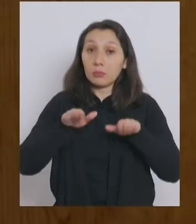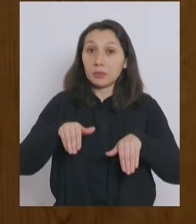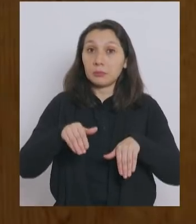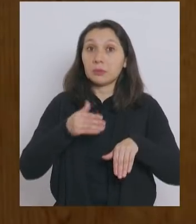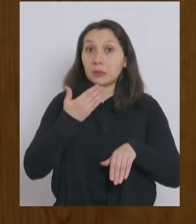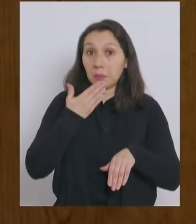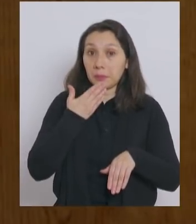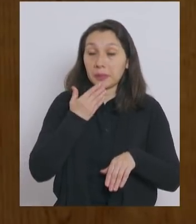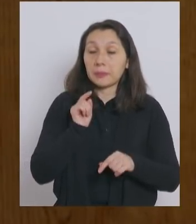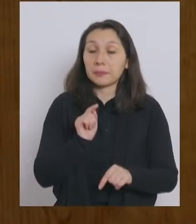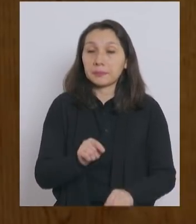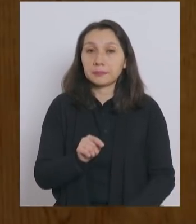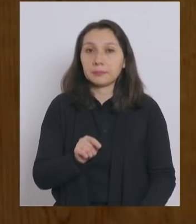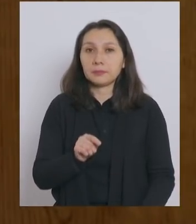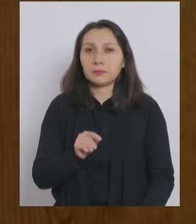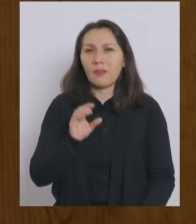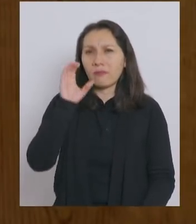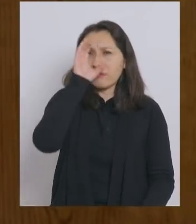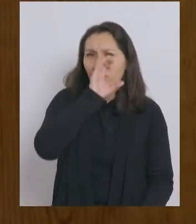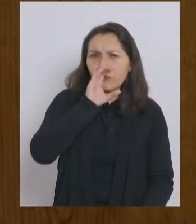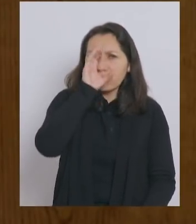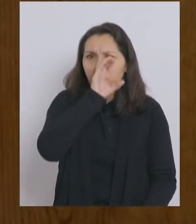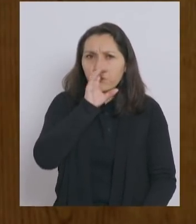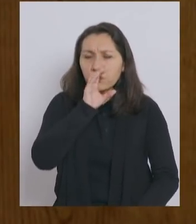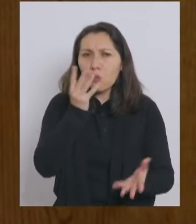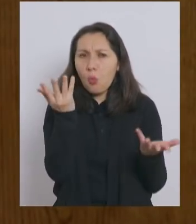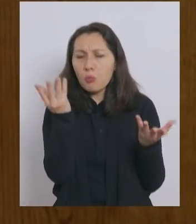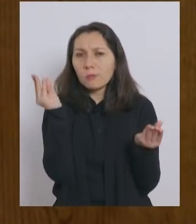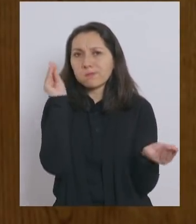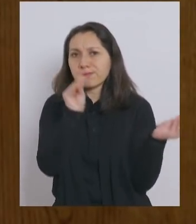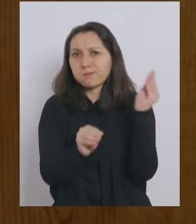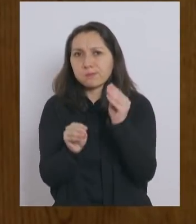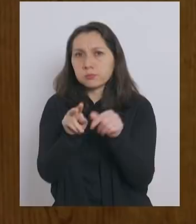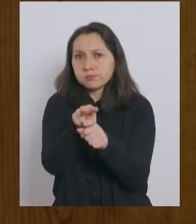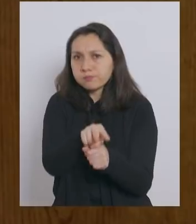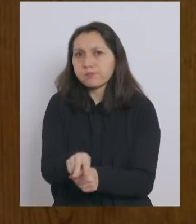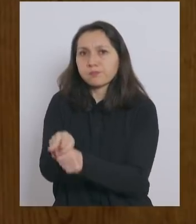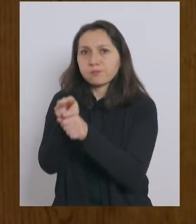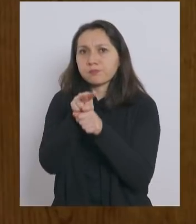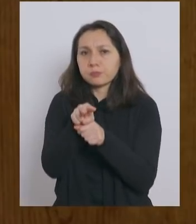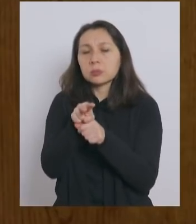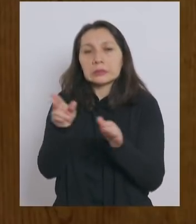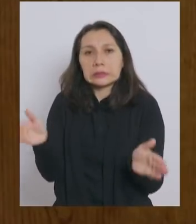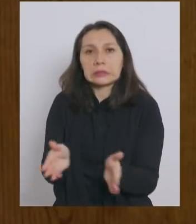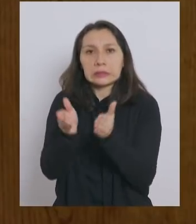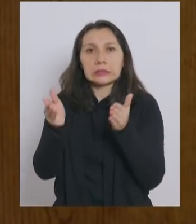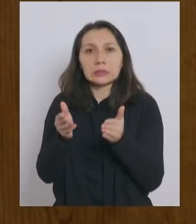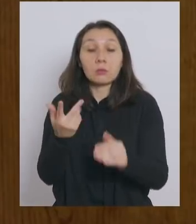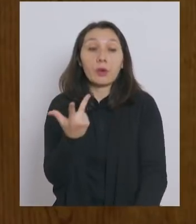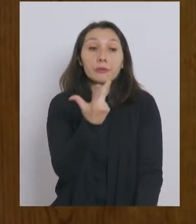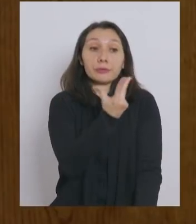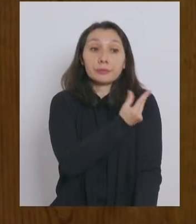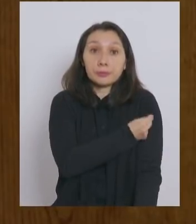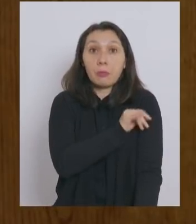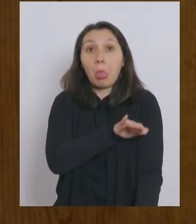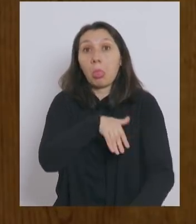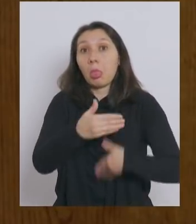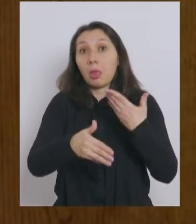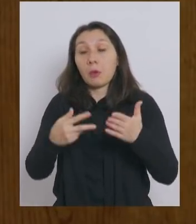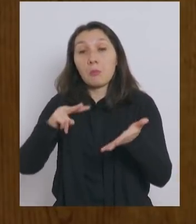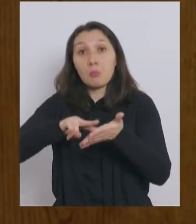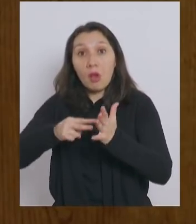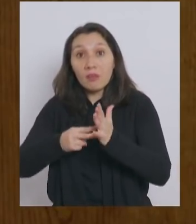Asimismo, en búsqueda de implementar un monitoreo proactivo de los efectos adversos que